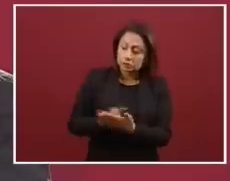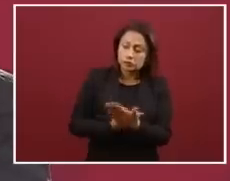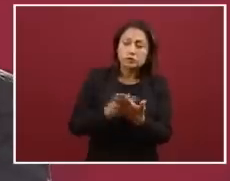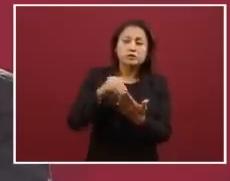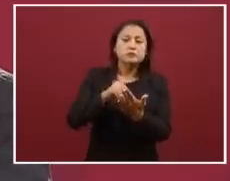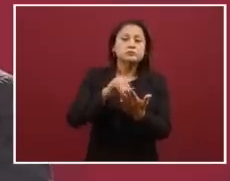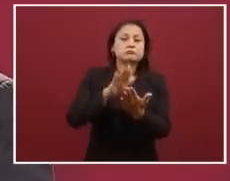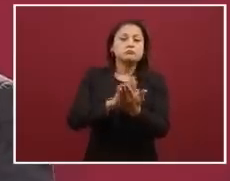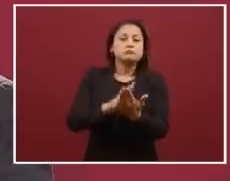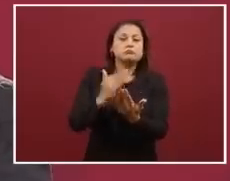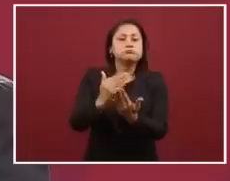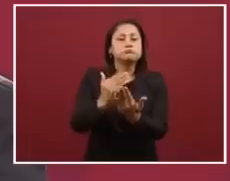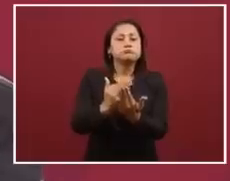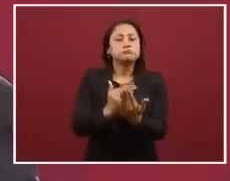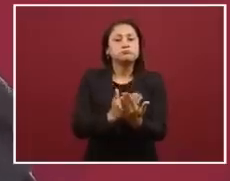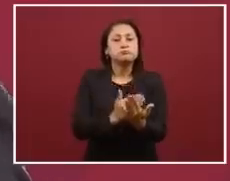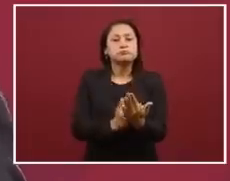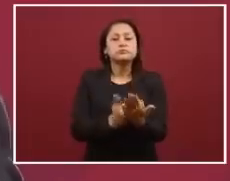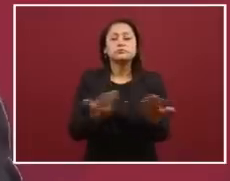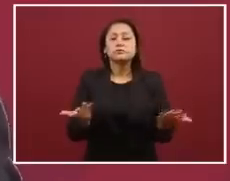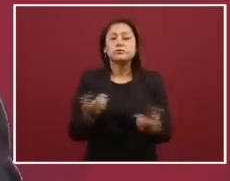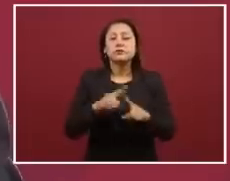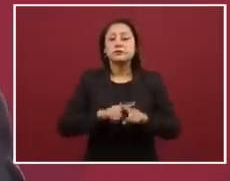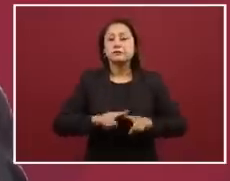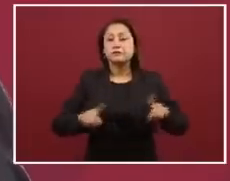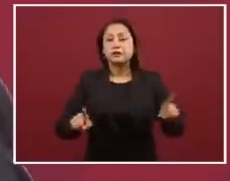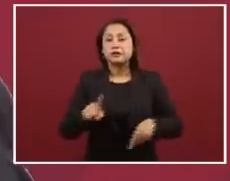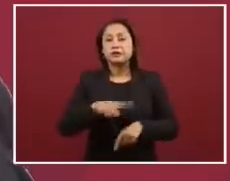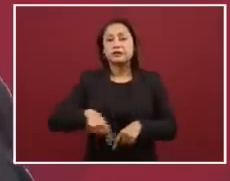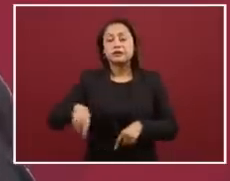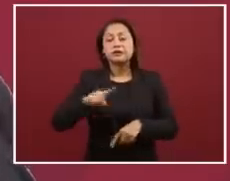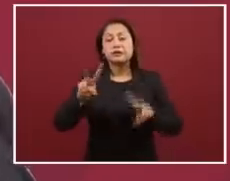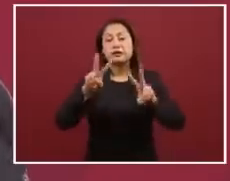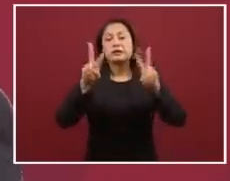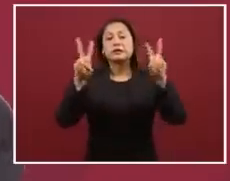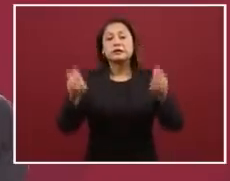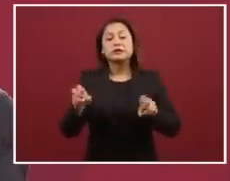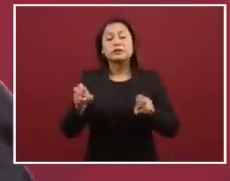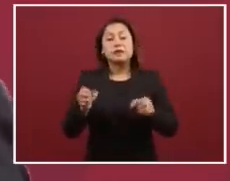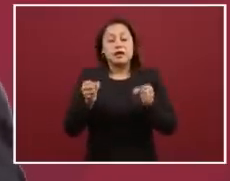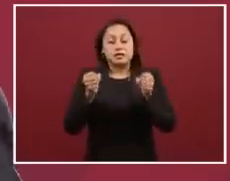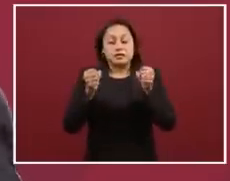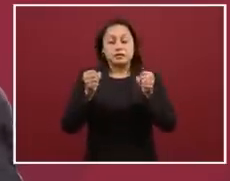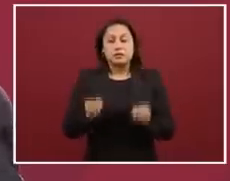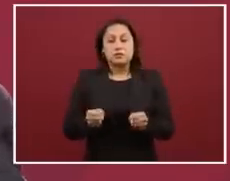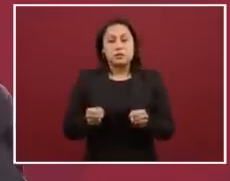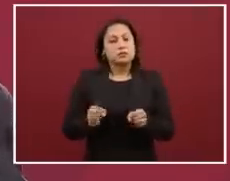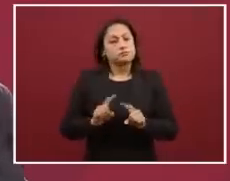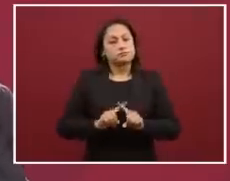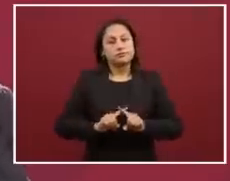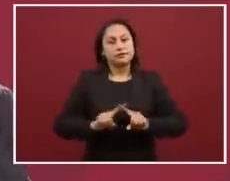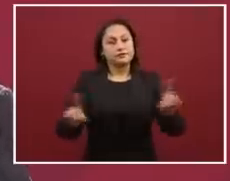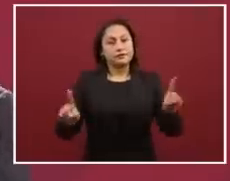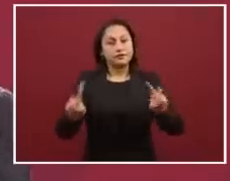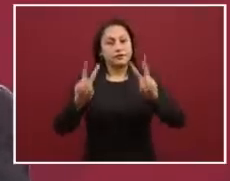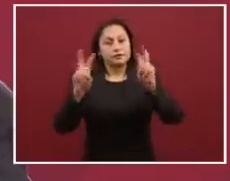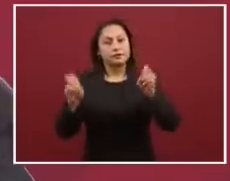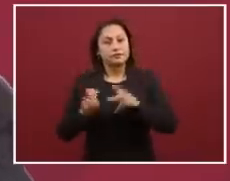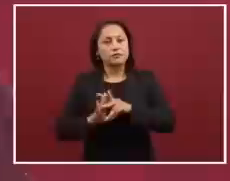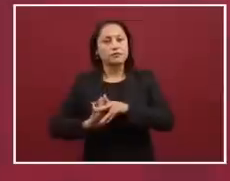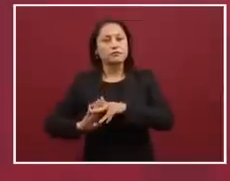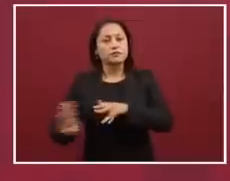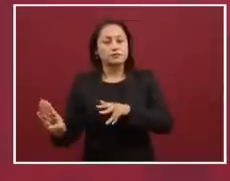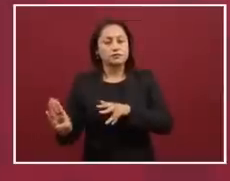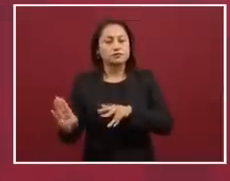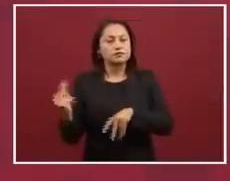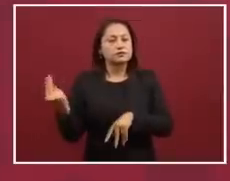que no se mezcle el problema de inseguridad con el flujo migratorio y para eso era fundamental